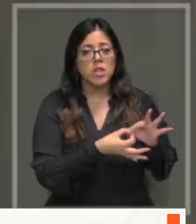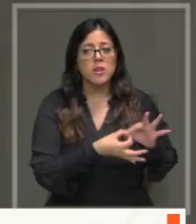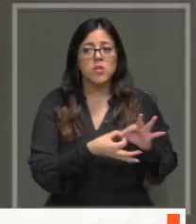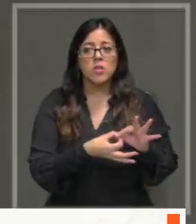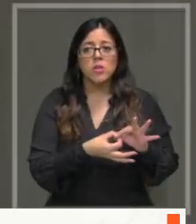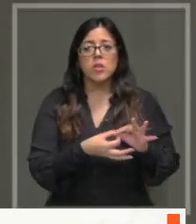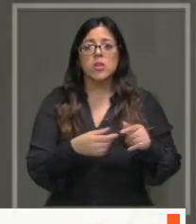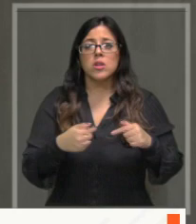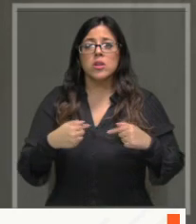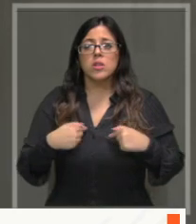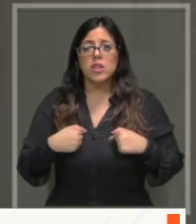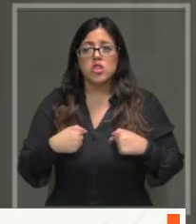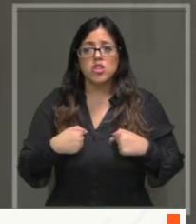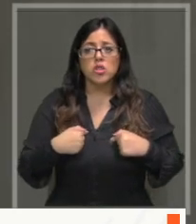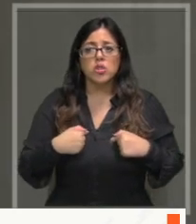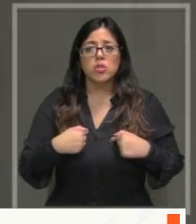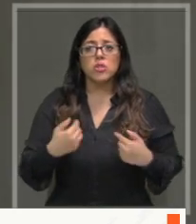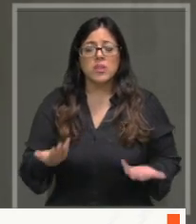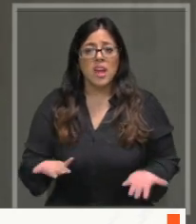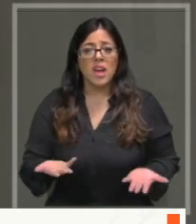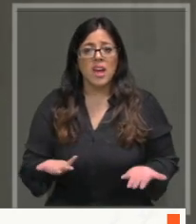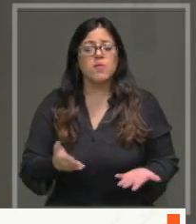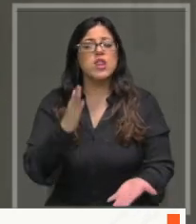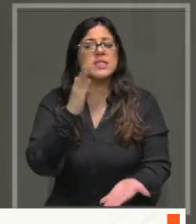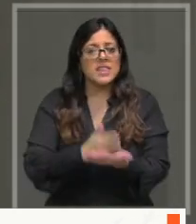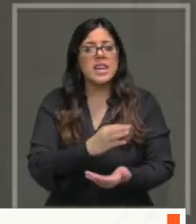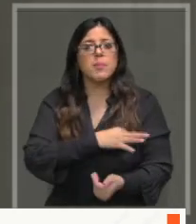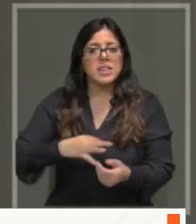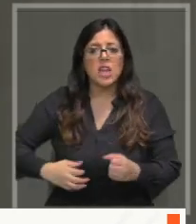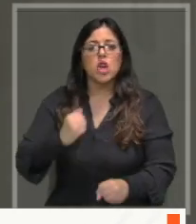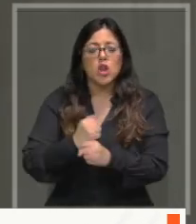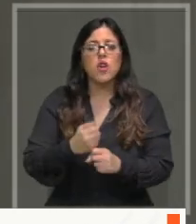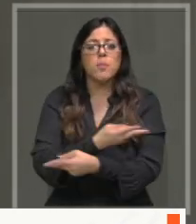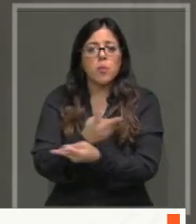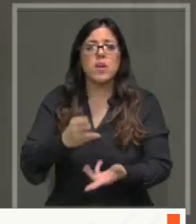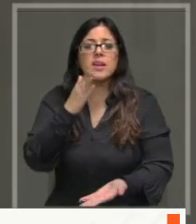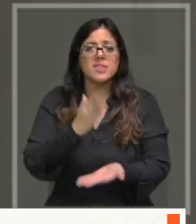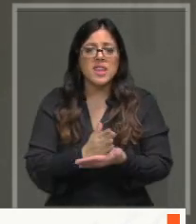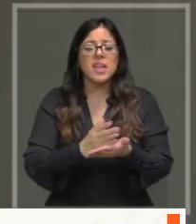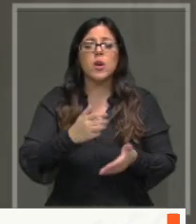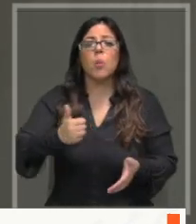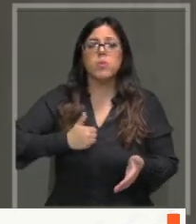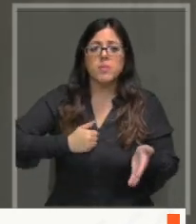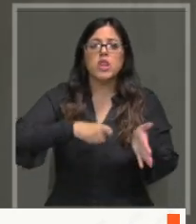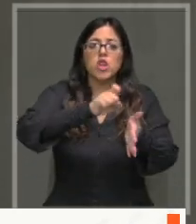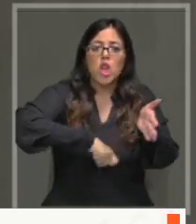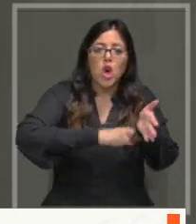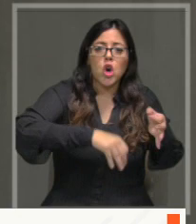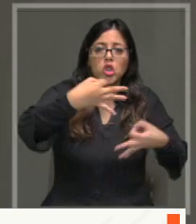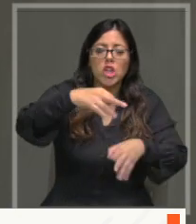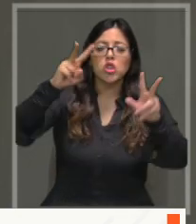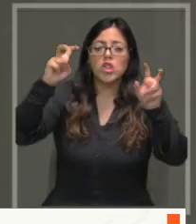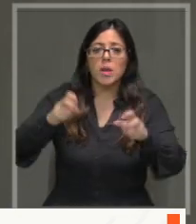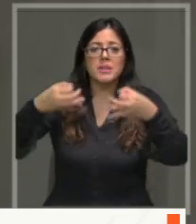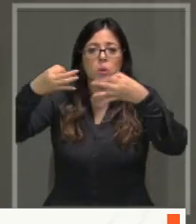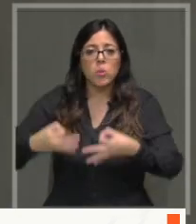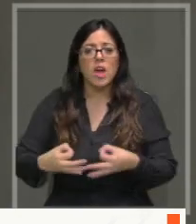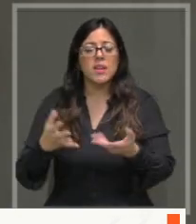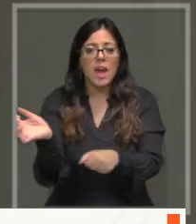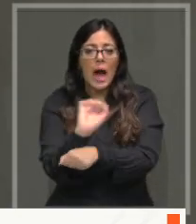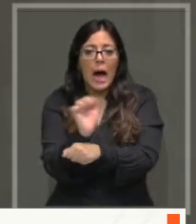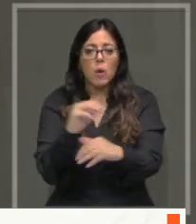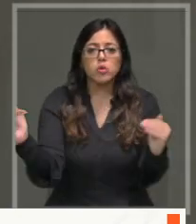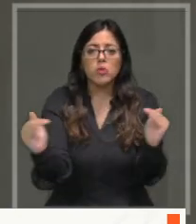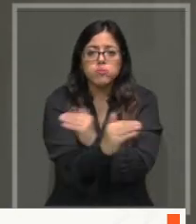al Ministerio de Obras Públicas para exigir el cumplimiento de los contratos en materia de seguridad para la circulación de los automóviles